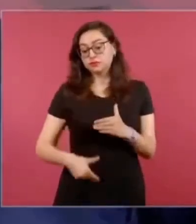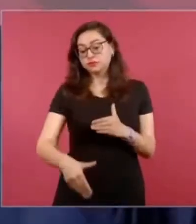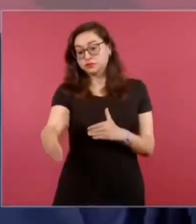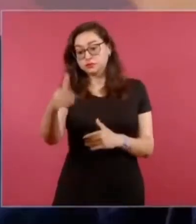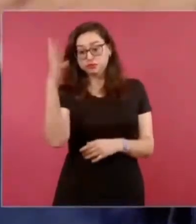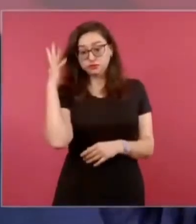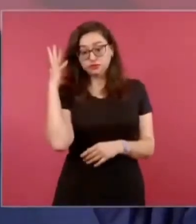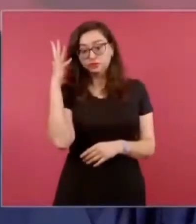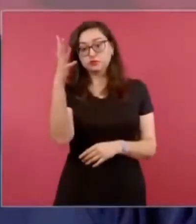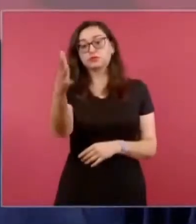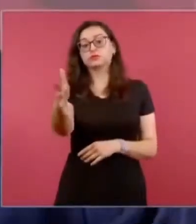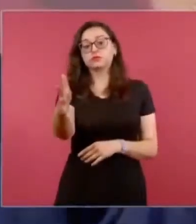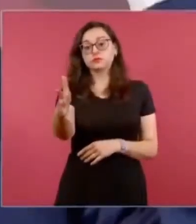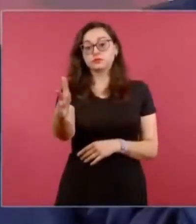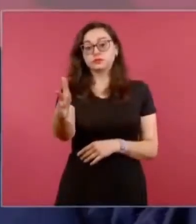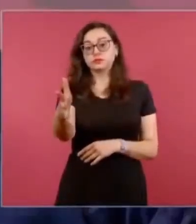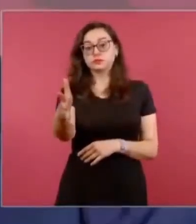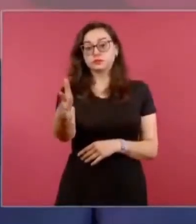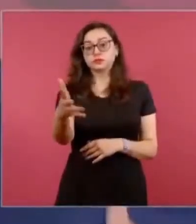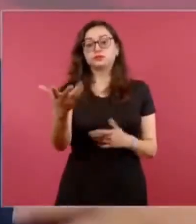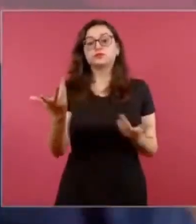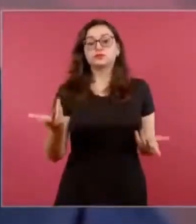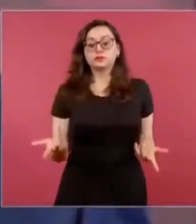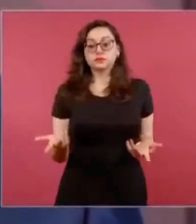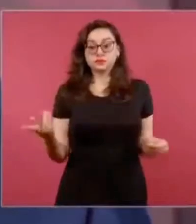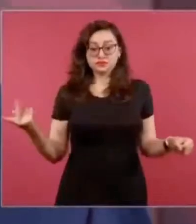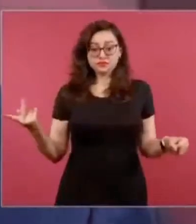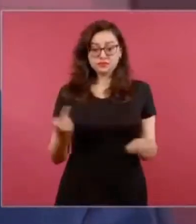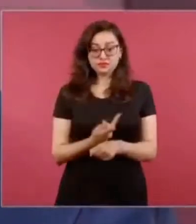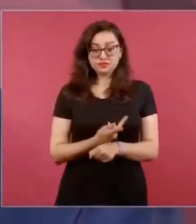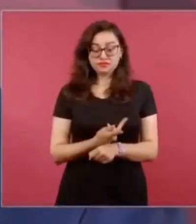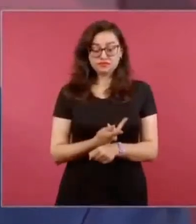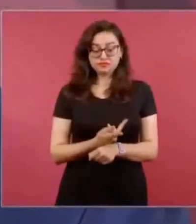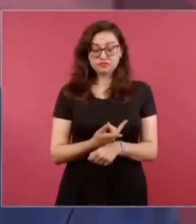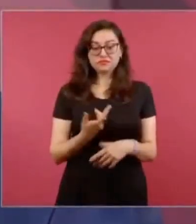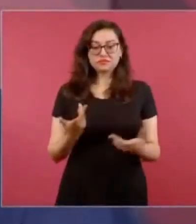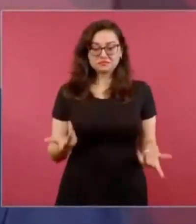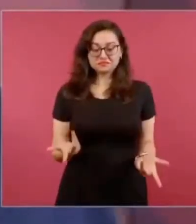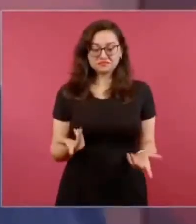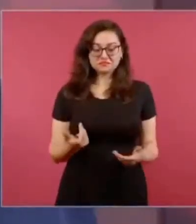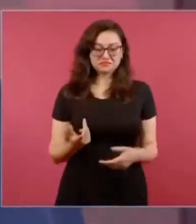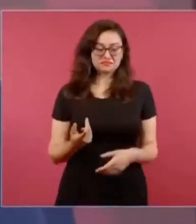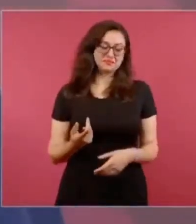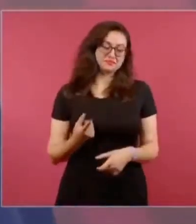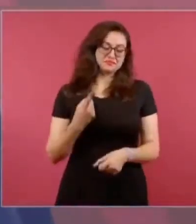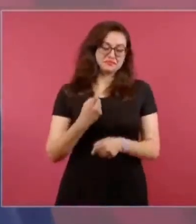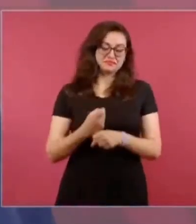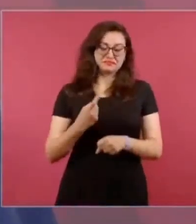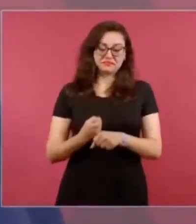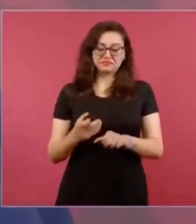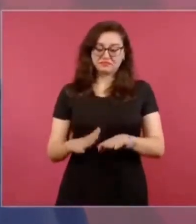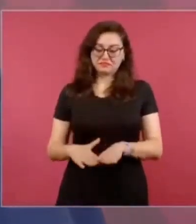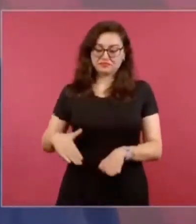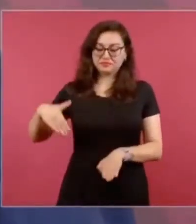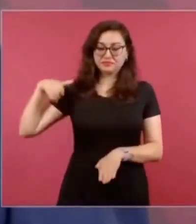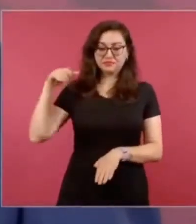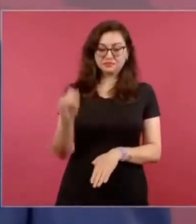pues ya una vez que se da un primer paso, ya está muy difícil